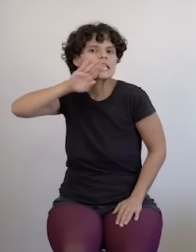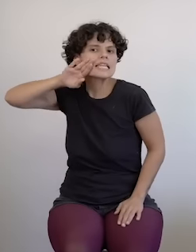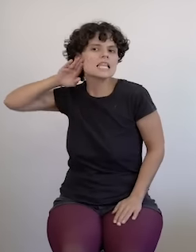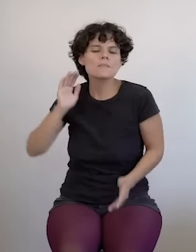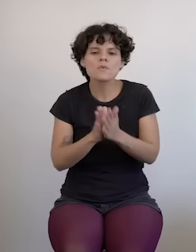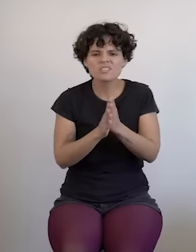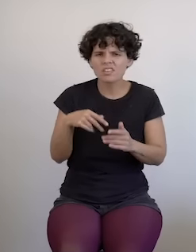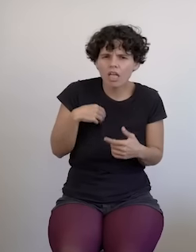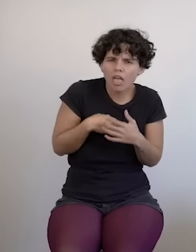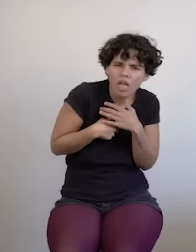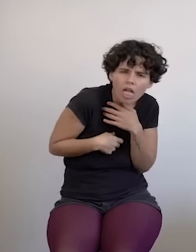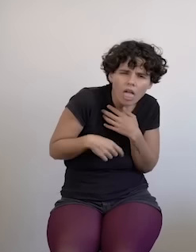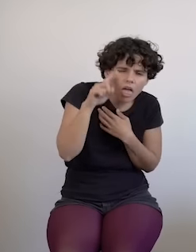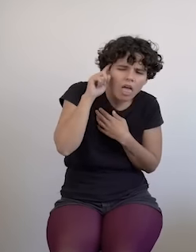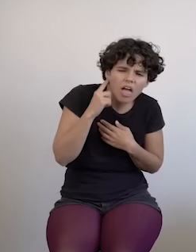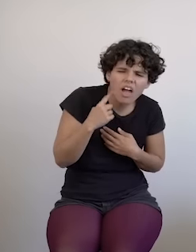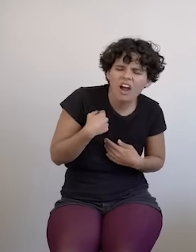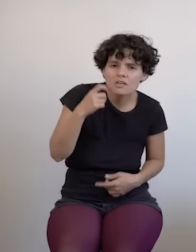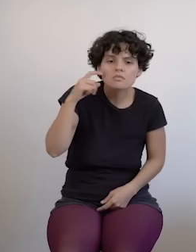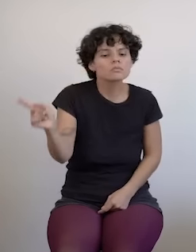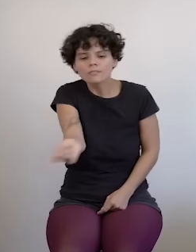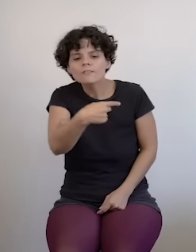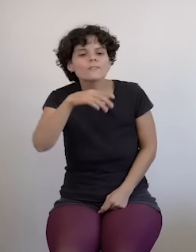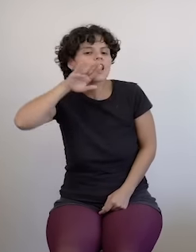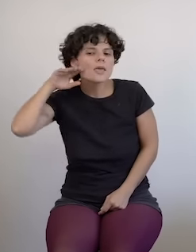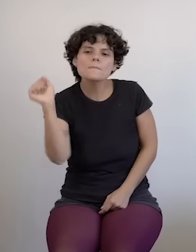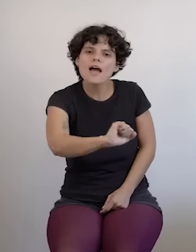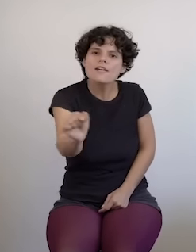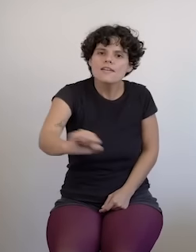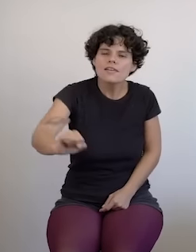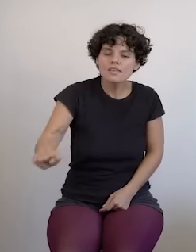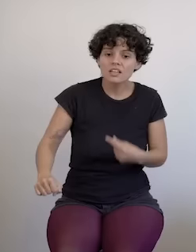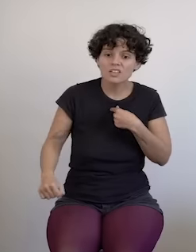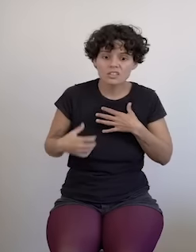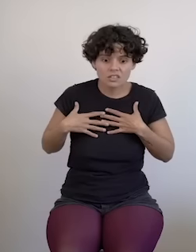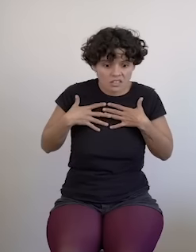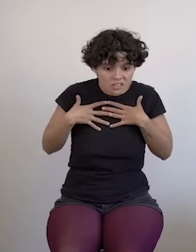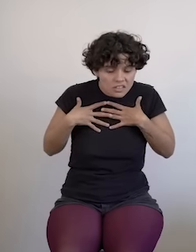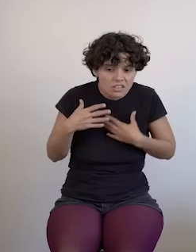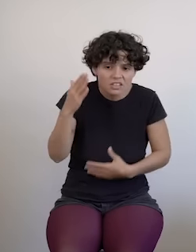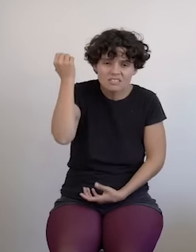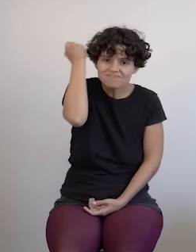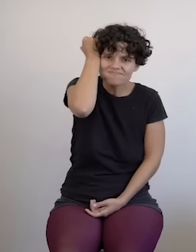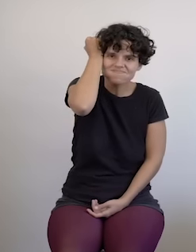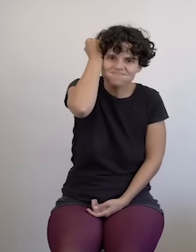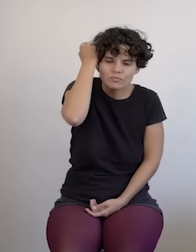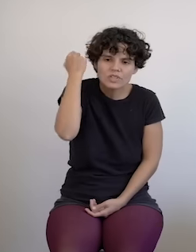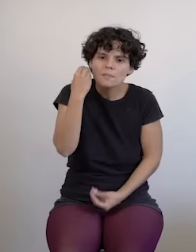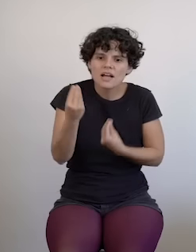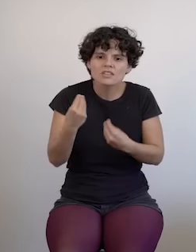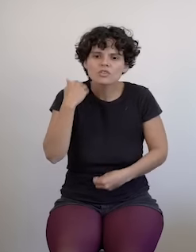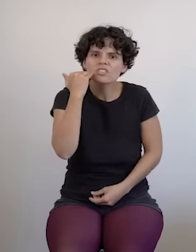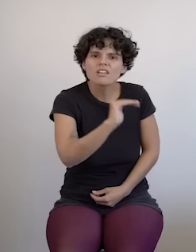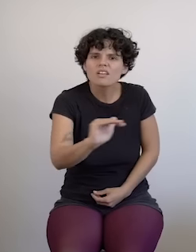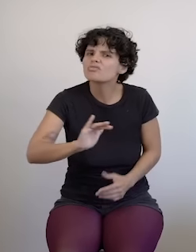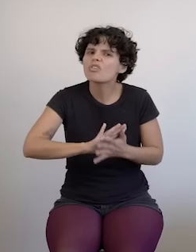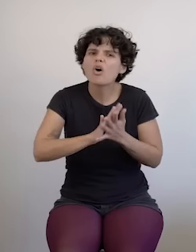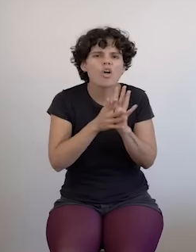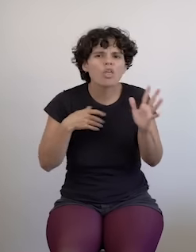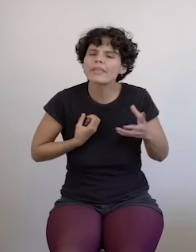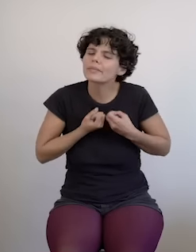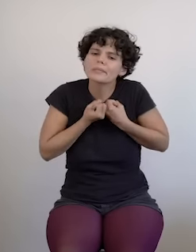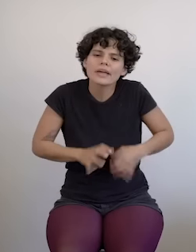piso. Así no puedo ni moverme, virutillame el piso. Y lo recuerdo como, oye, hermano, así algo que te queda. Entonces, toda mi generación